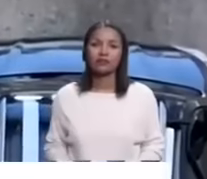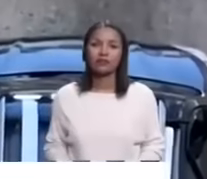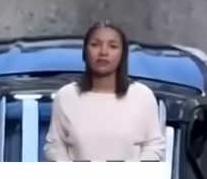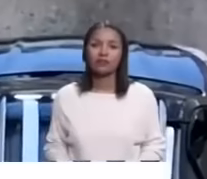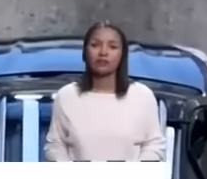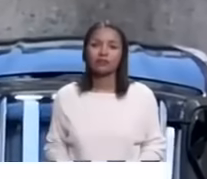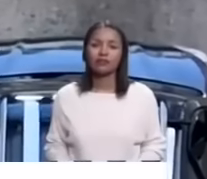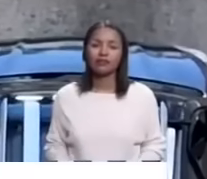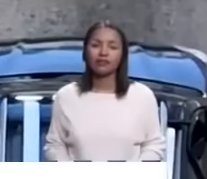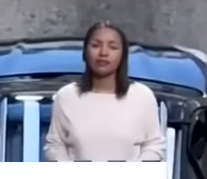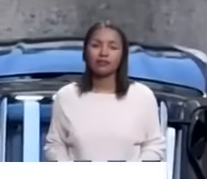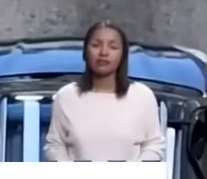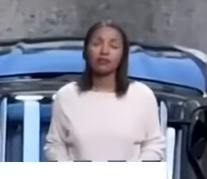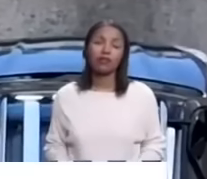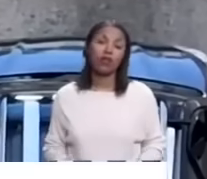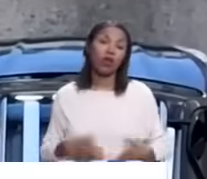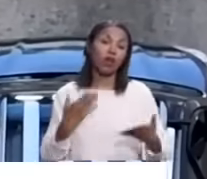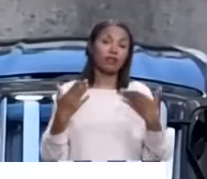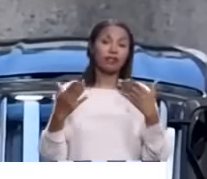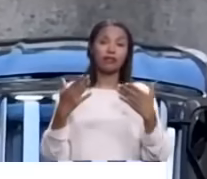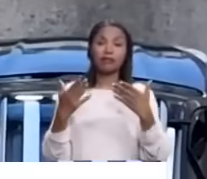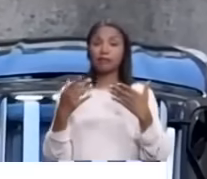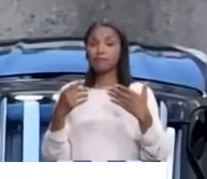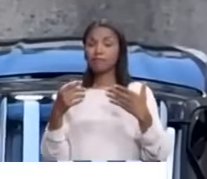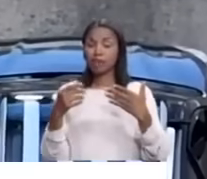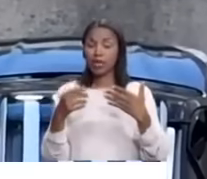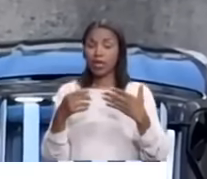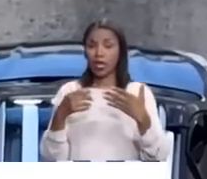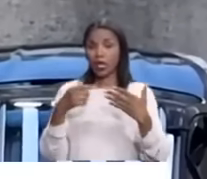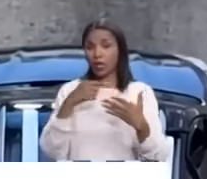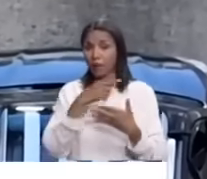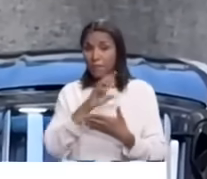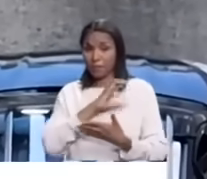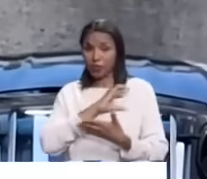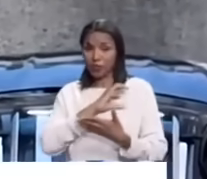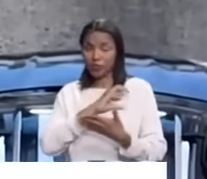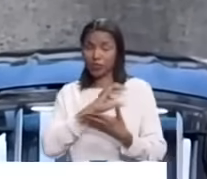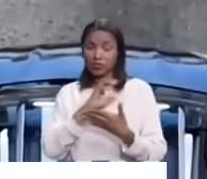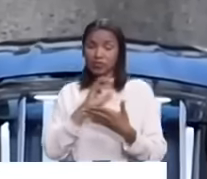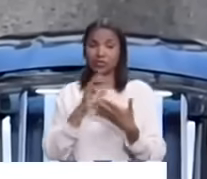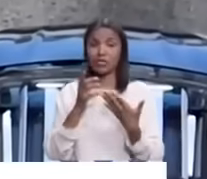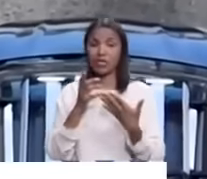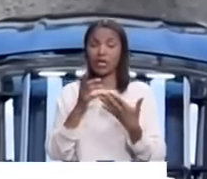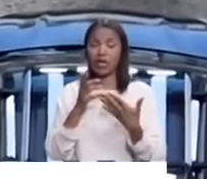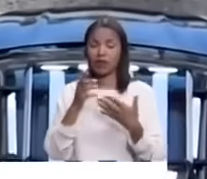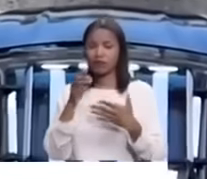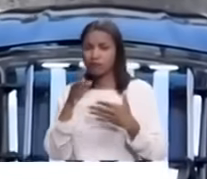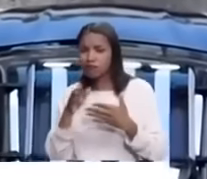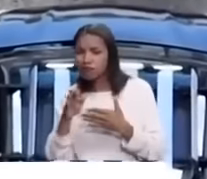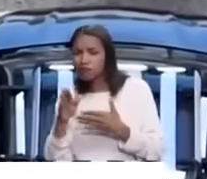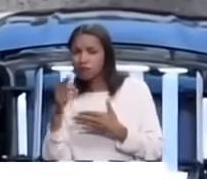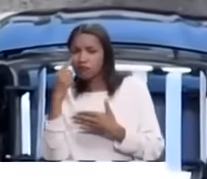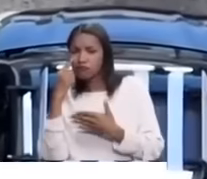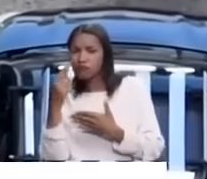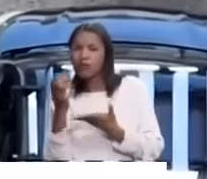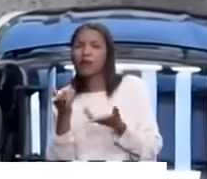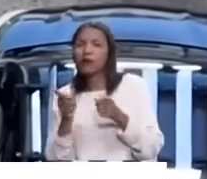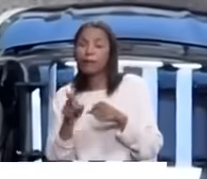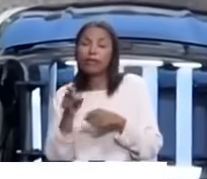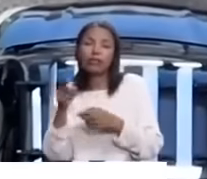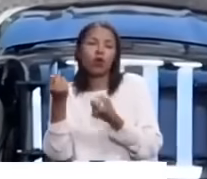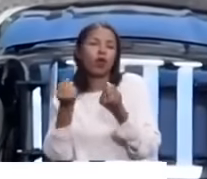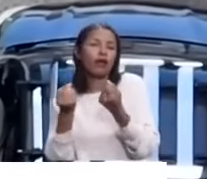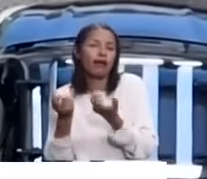a la persona o las personas que se encuentran dentro del auto, y que uno de ellos ya ha sido identificado como